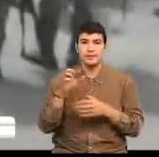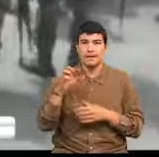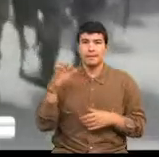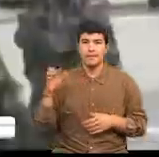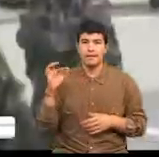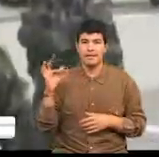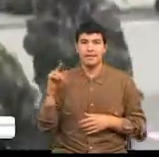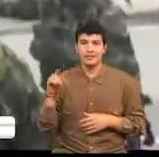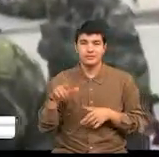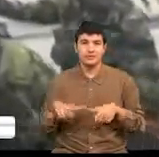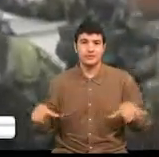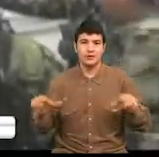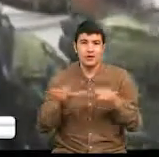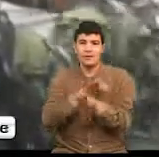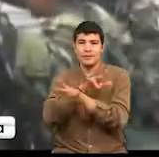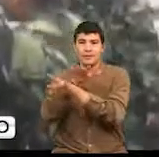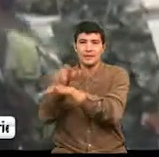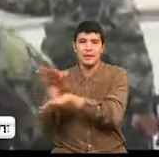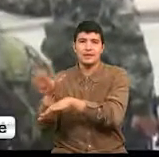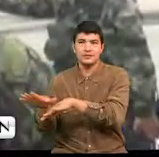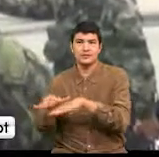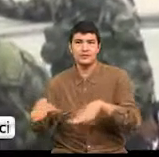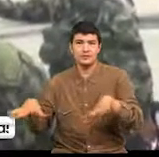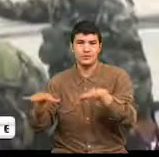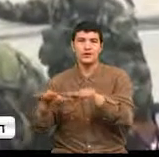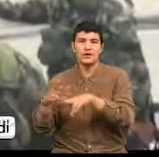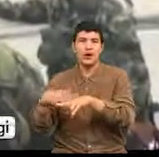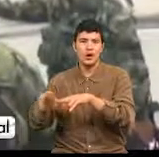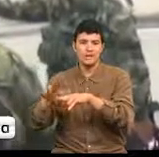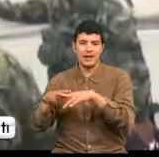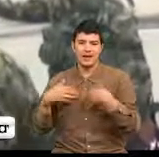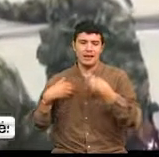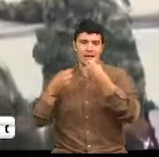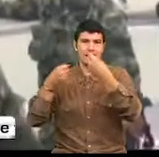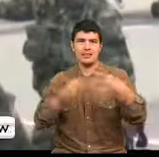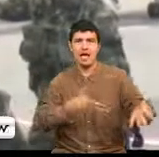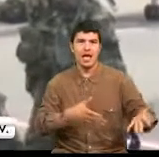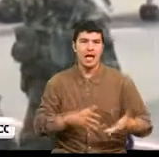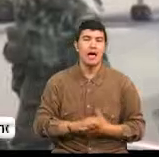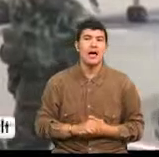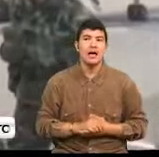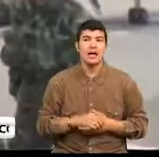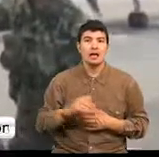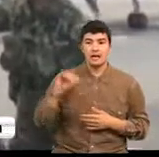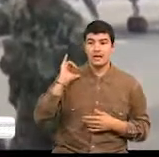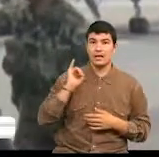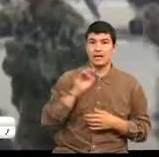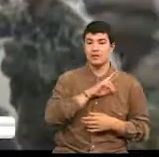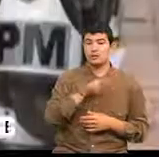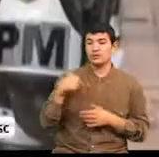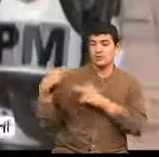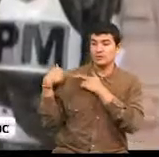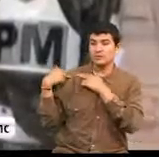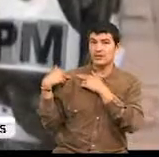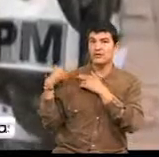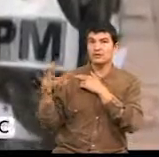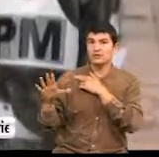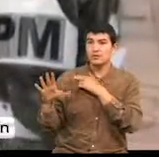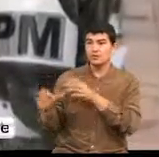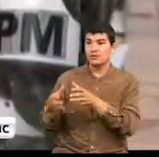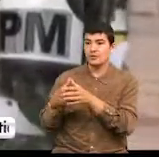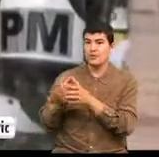a la zona veredal de tránsito a la normalidad, nosotros, nuestra tarea era garantizar que